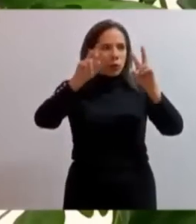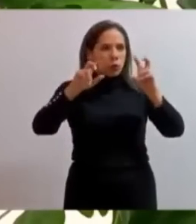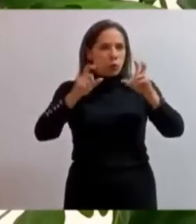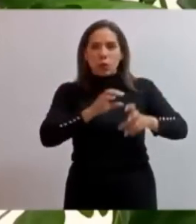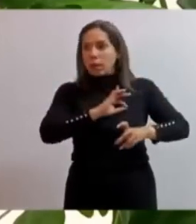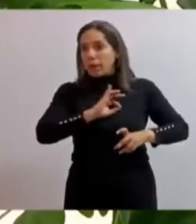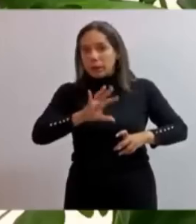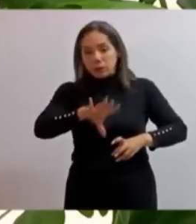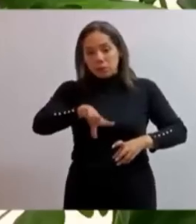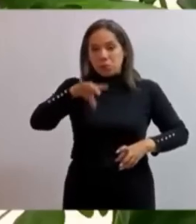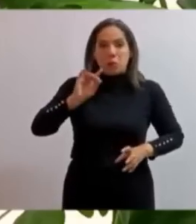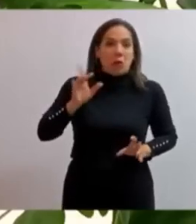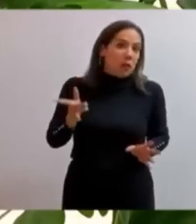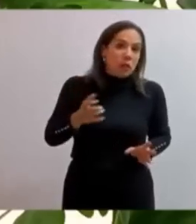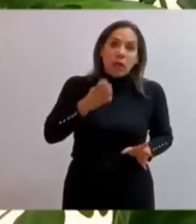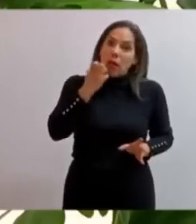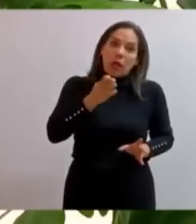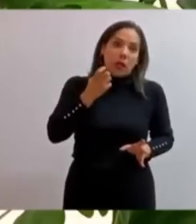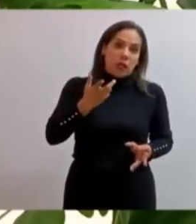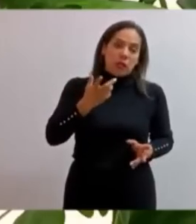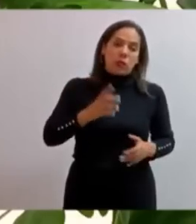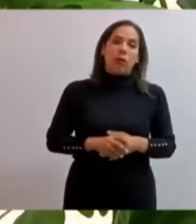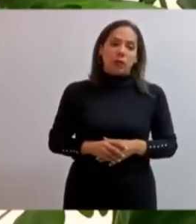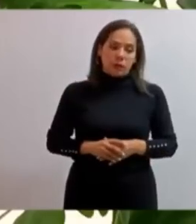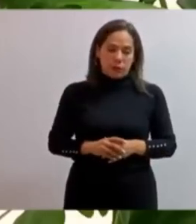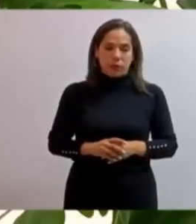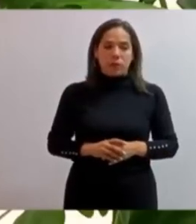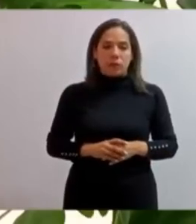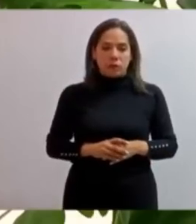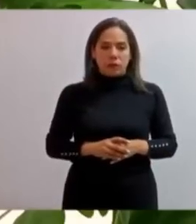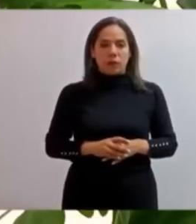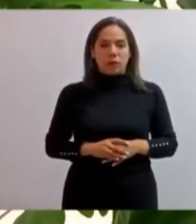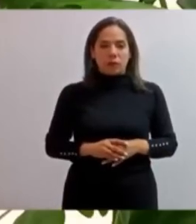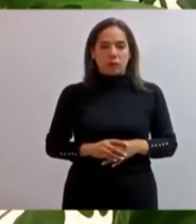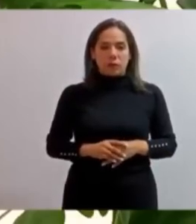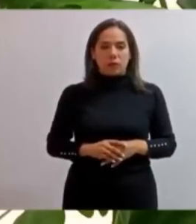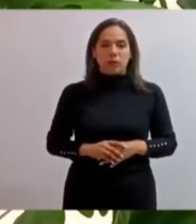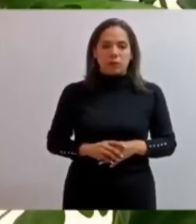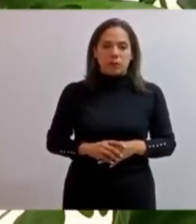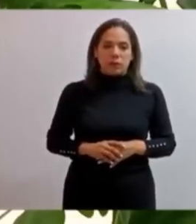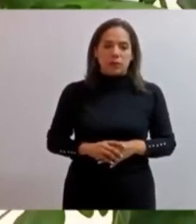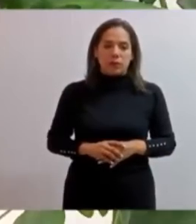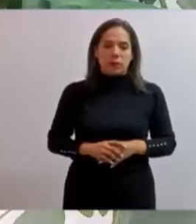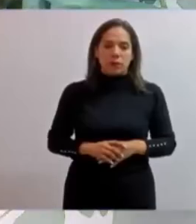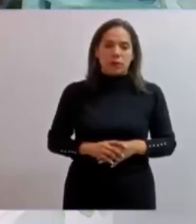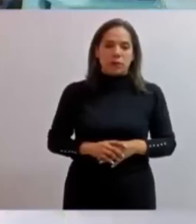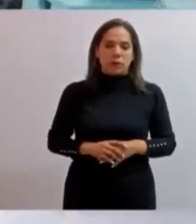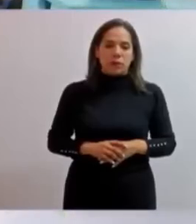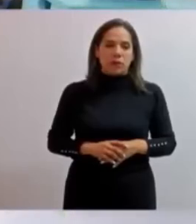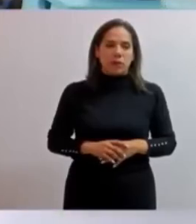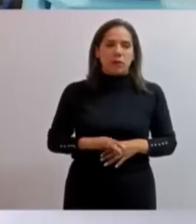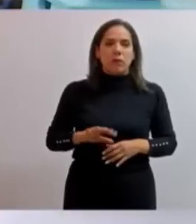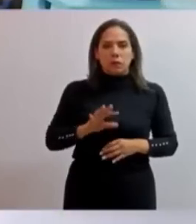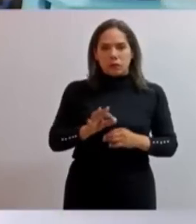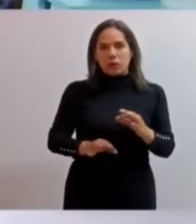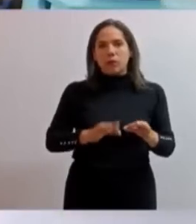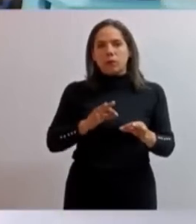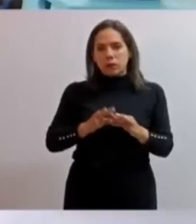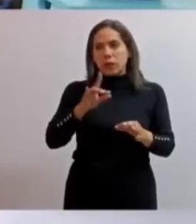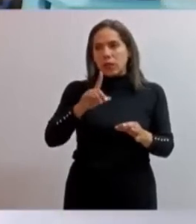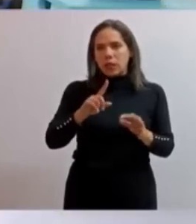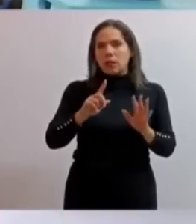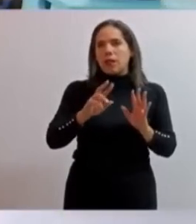docente, está concediendo a lo que se realiza en los consejos. Sí, nada más puntualizar, usted lo dijo,